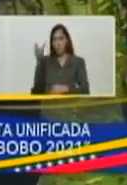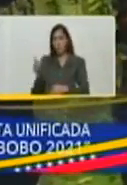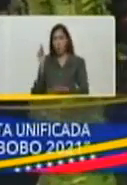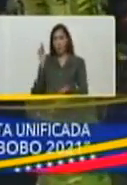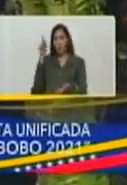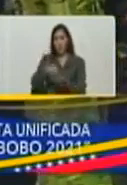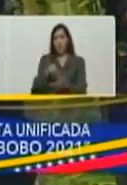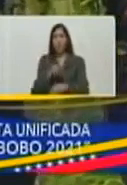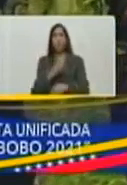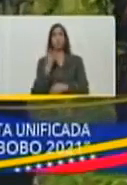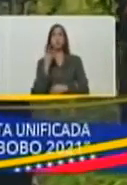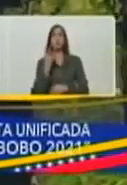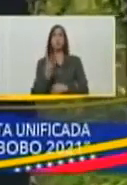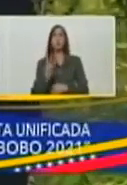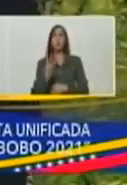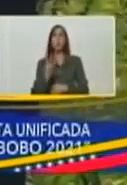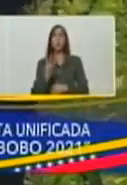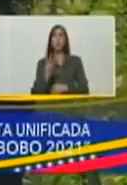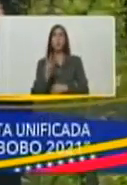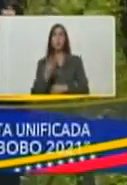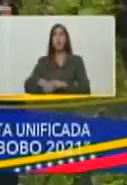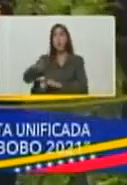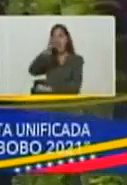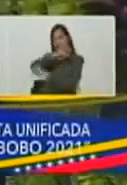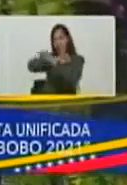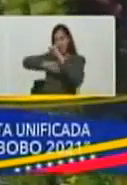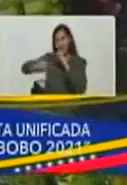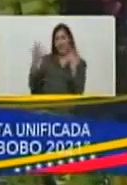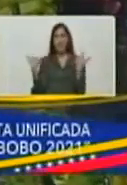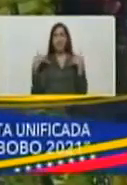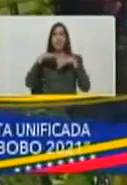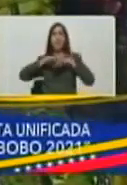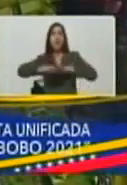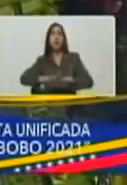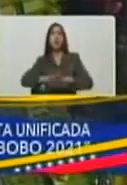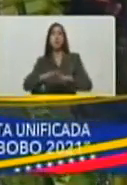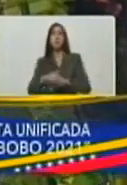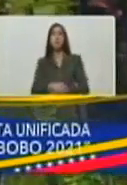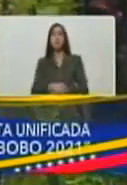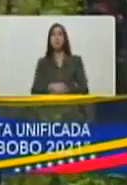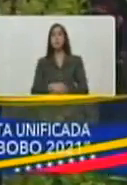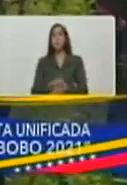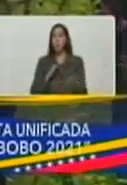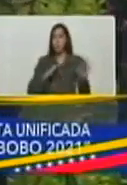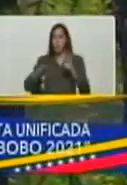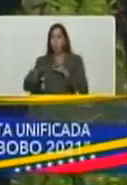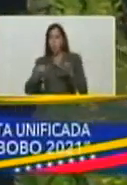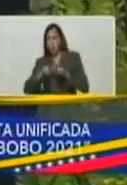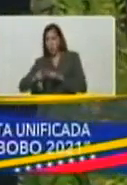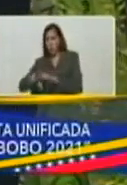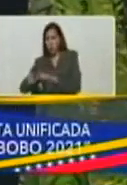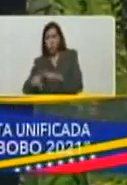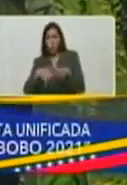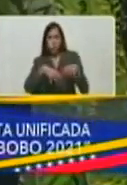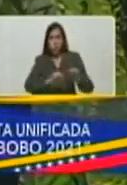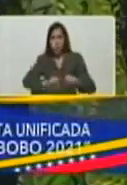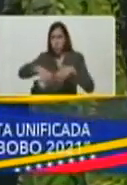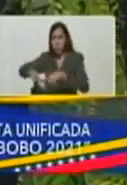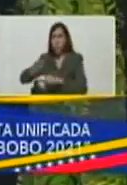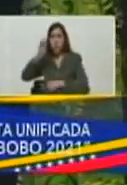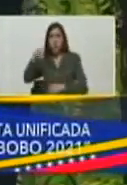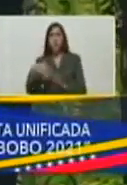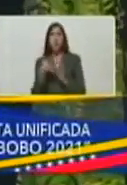4 ejercicios de defensa integral, en las cuales se tomaron instalaciones estratégicas, se tomaron cabeceras aéreas,